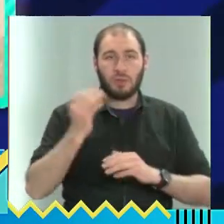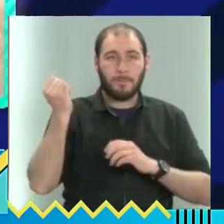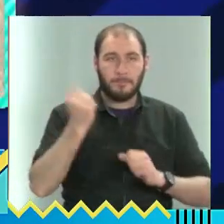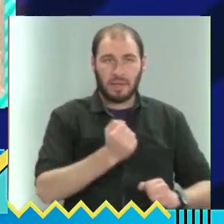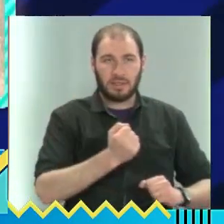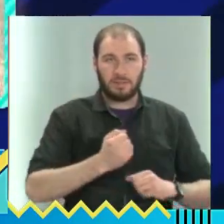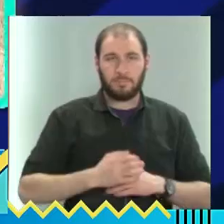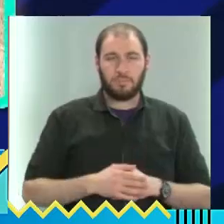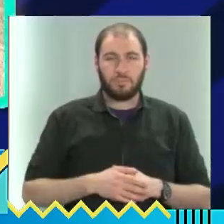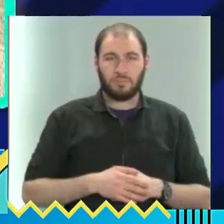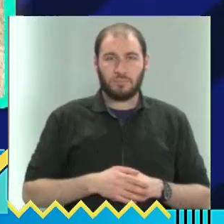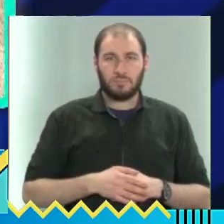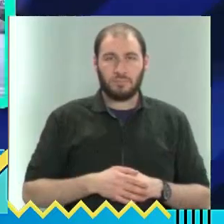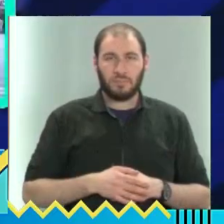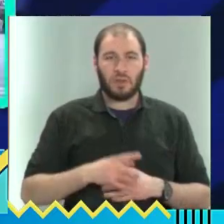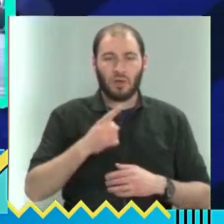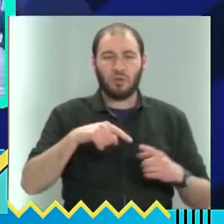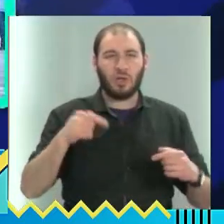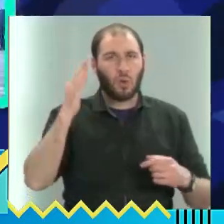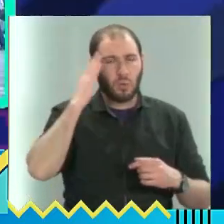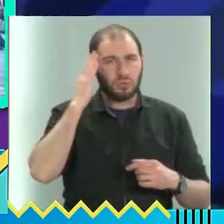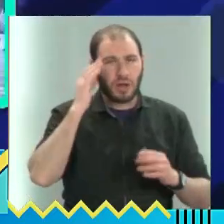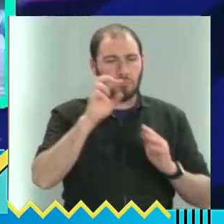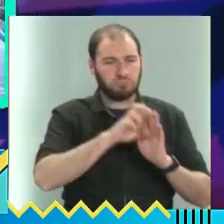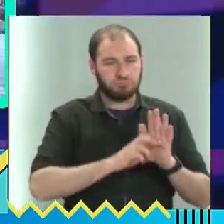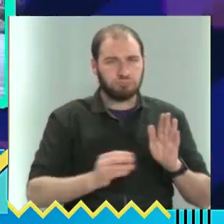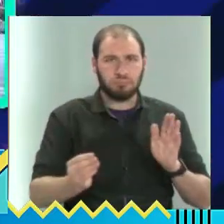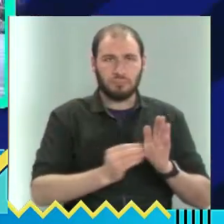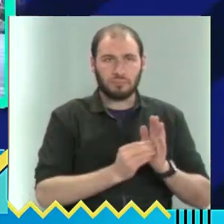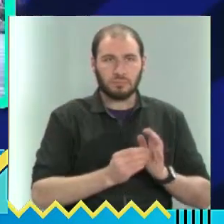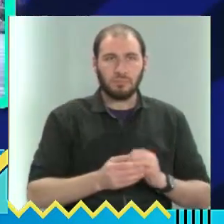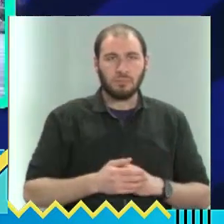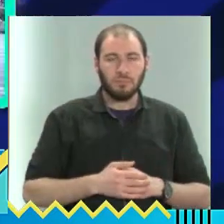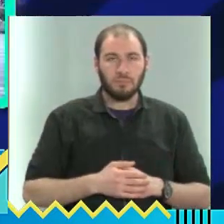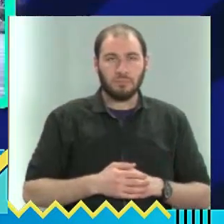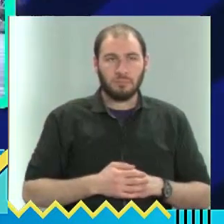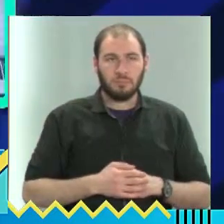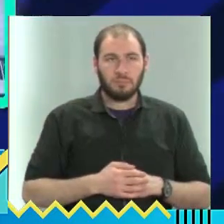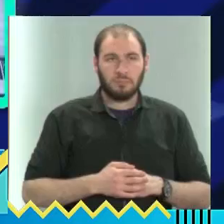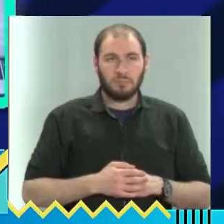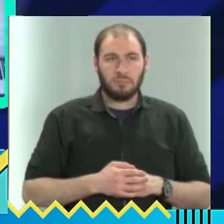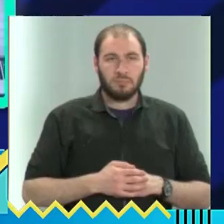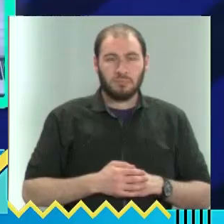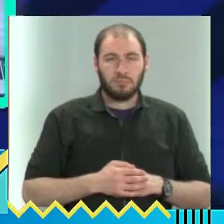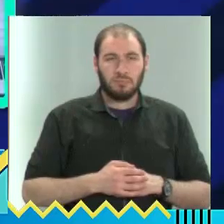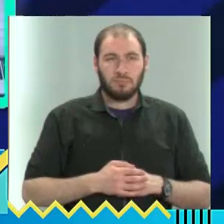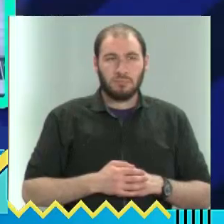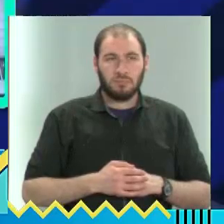parque fue un hecho cultural programado, en donde todas